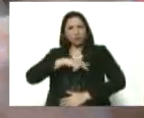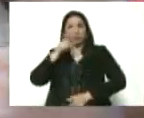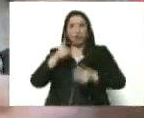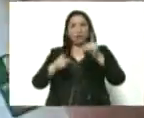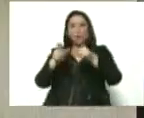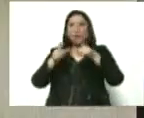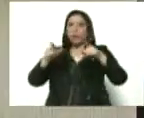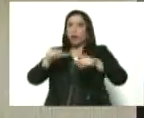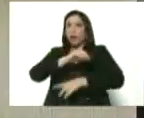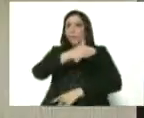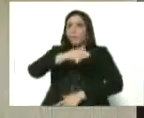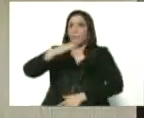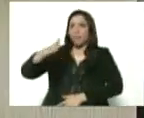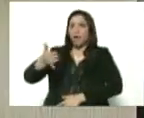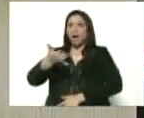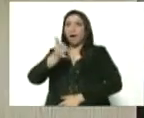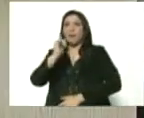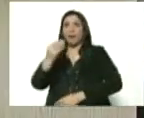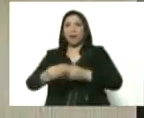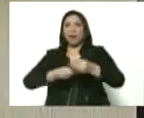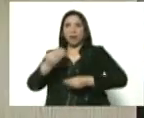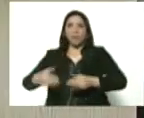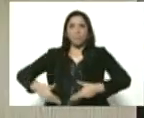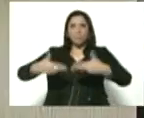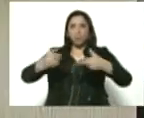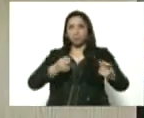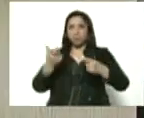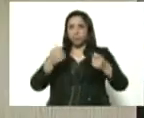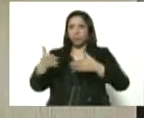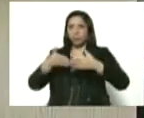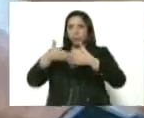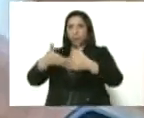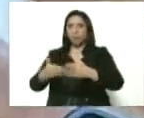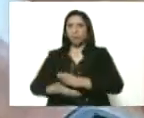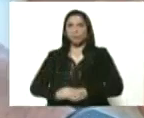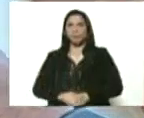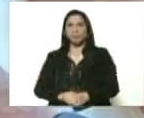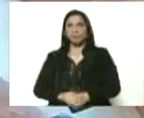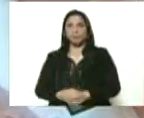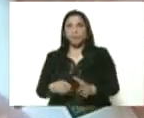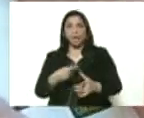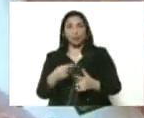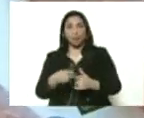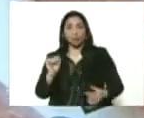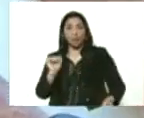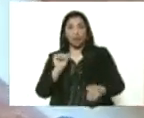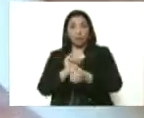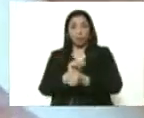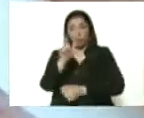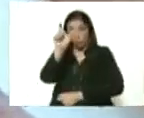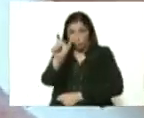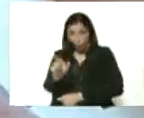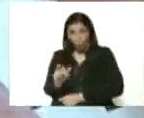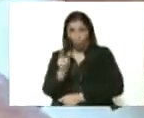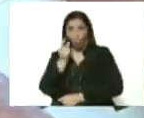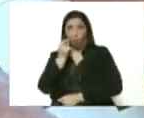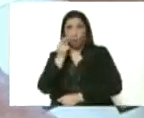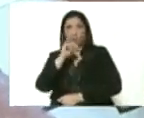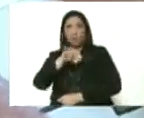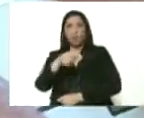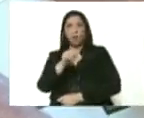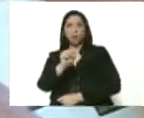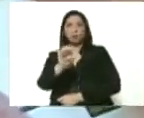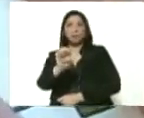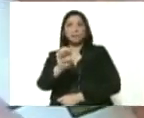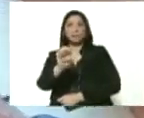de esas costas iba a darse un desembarco. En ese momento es capturado este señor, José